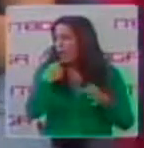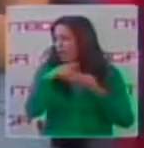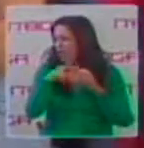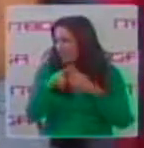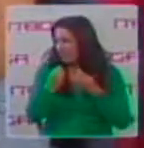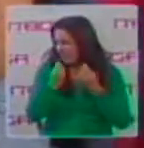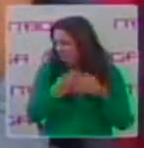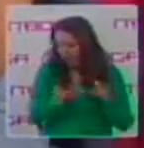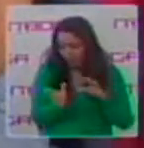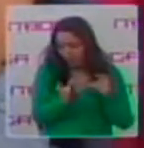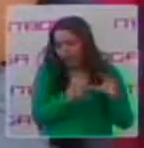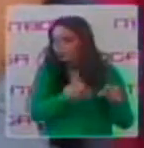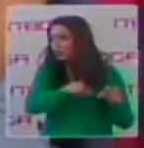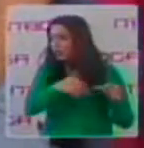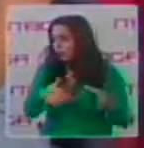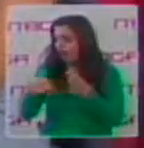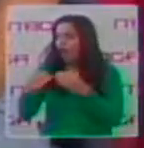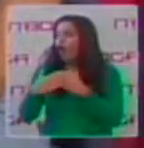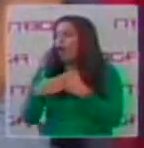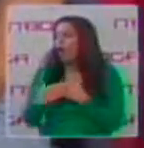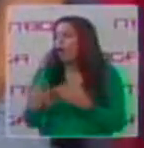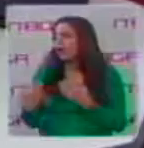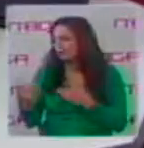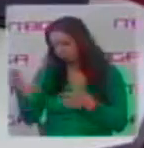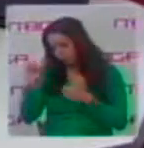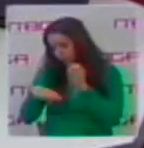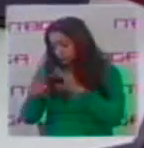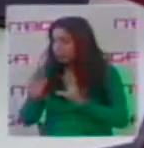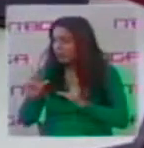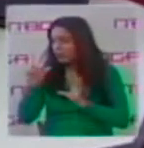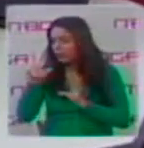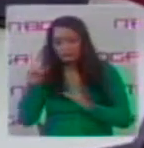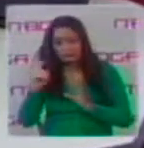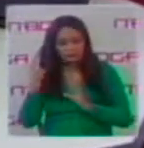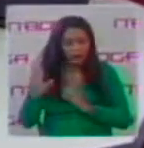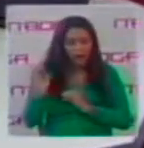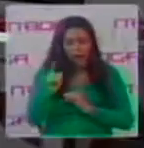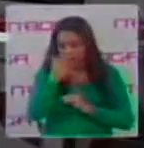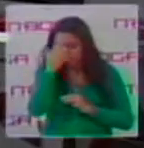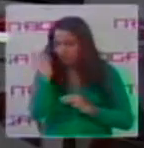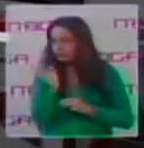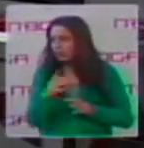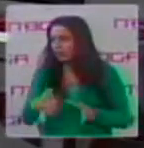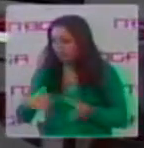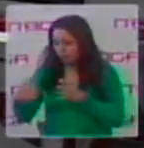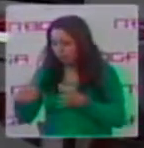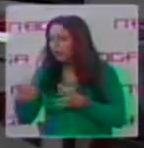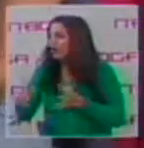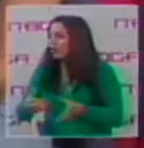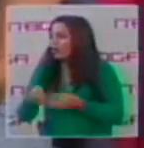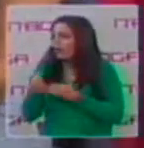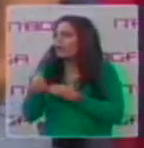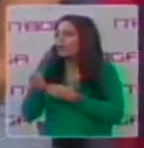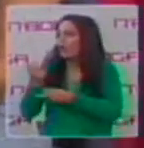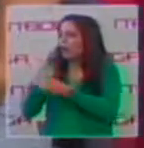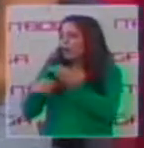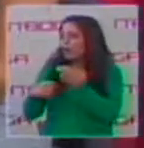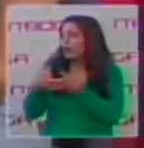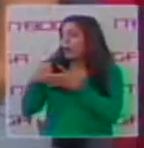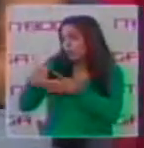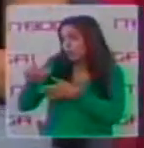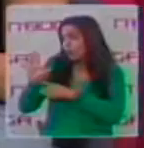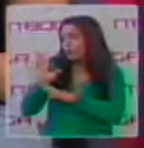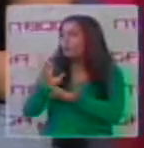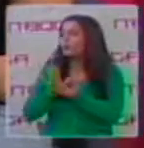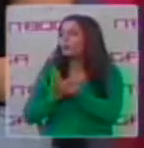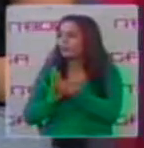Entonces, gana el chambero al tener mayor productos para comercializar, por ende va a tener mayores ingresos.